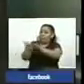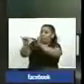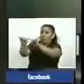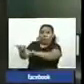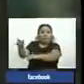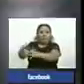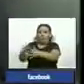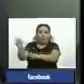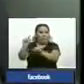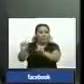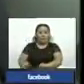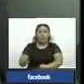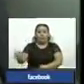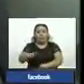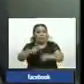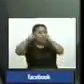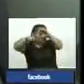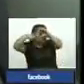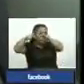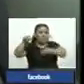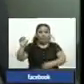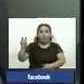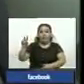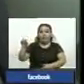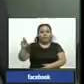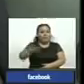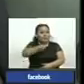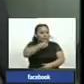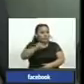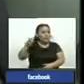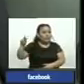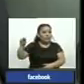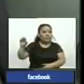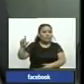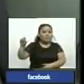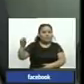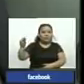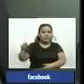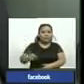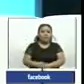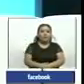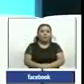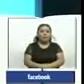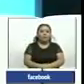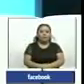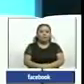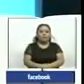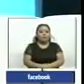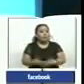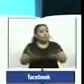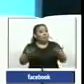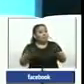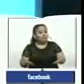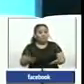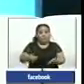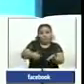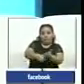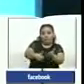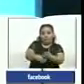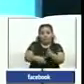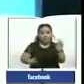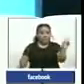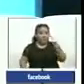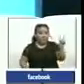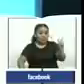norteamericano. Con imágenes de Ever Avalos, Nelson Quinteros, Noticiero Hechos. Y la Alcaldía de San Salvador